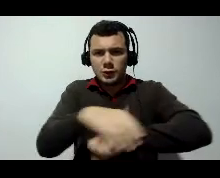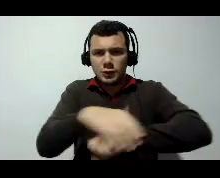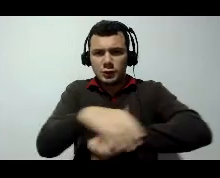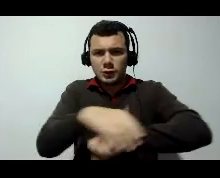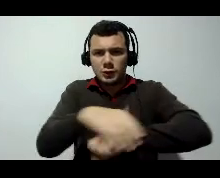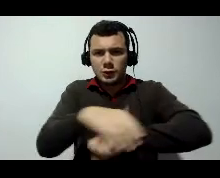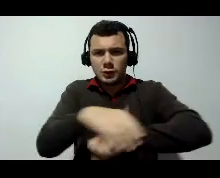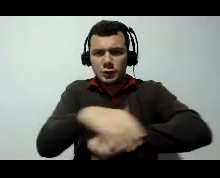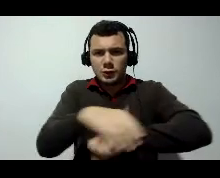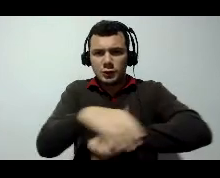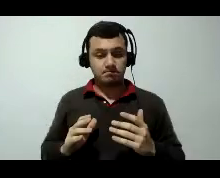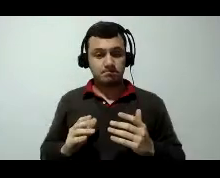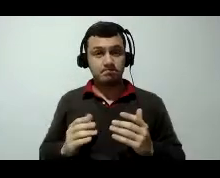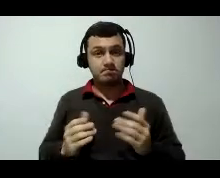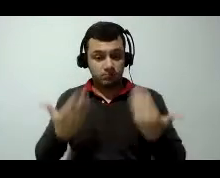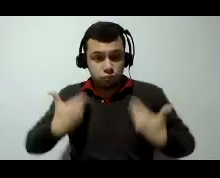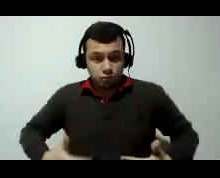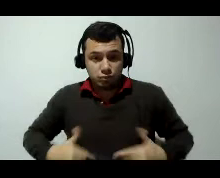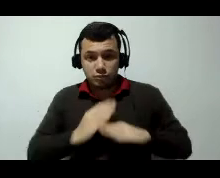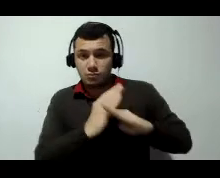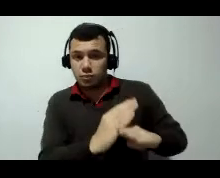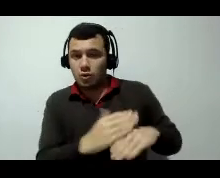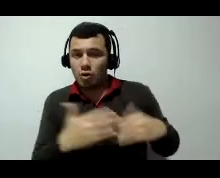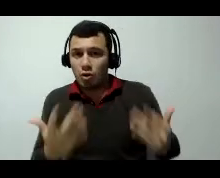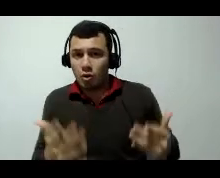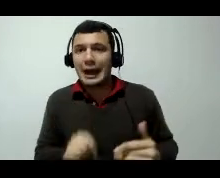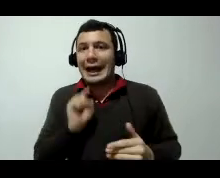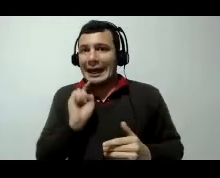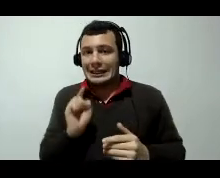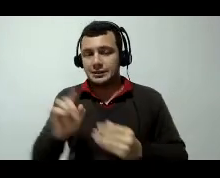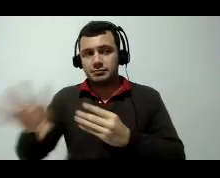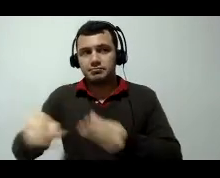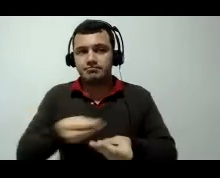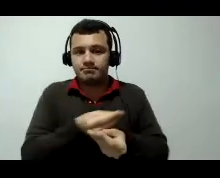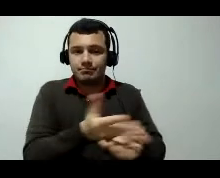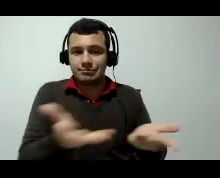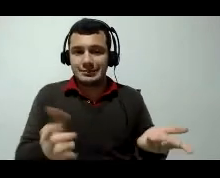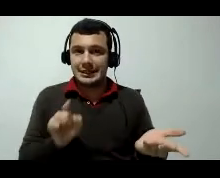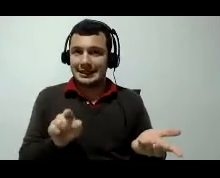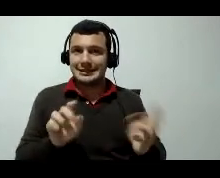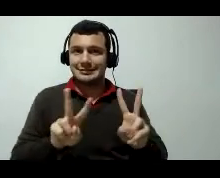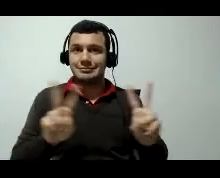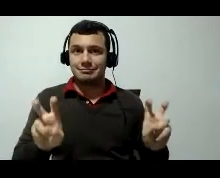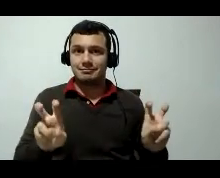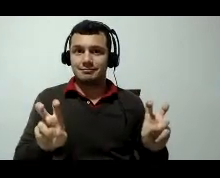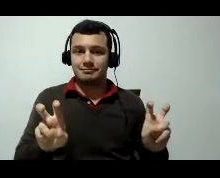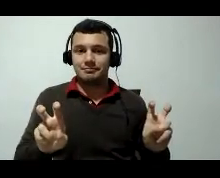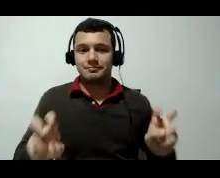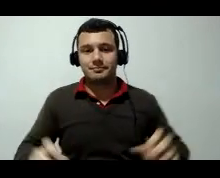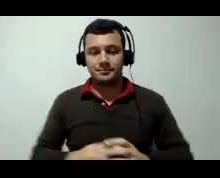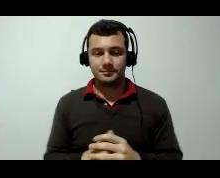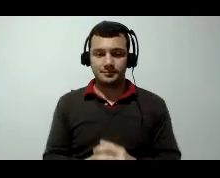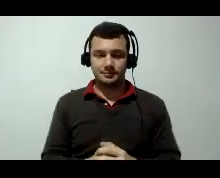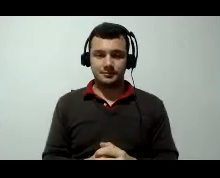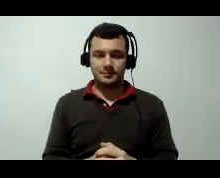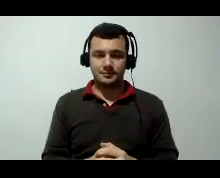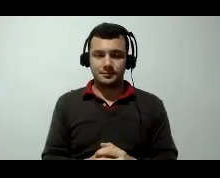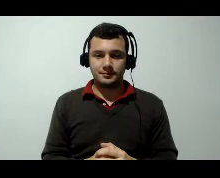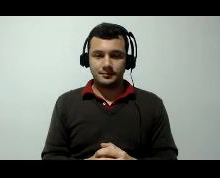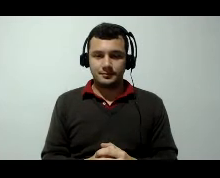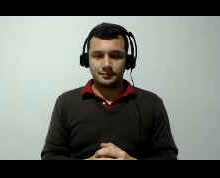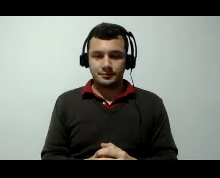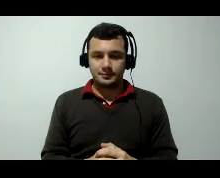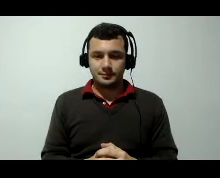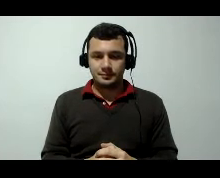entra en cuenta el aprovisionamiento, ¿cierto? Porque muchas veces algunos de estos elementos de protección personal son de